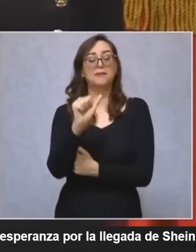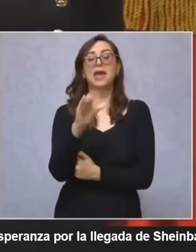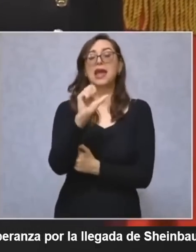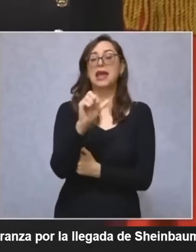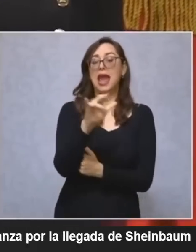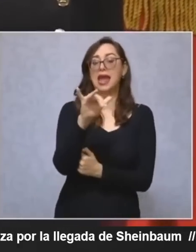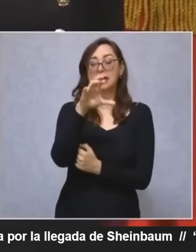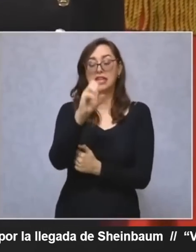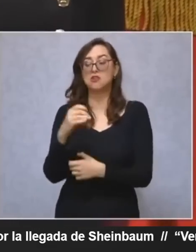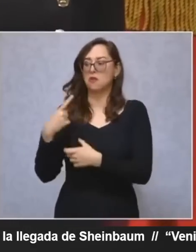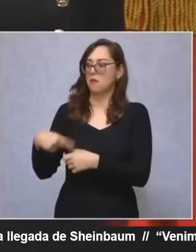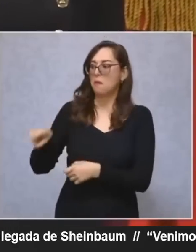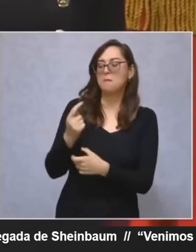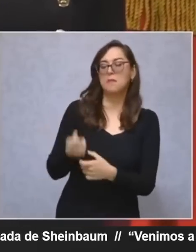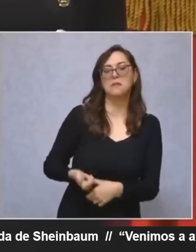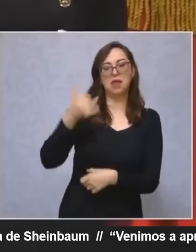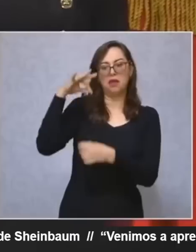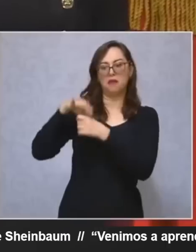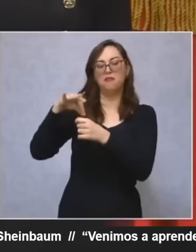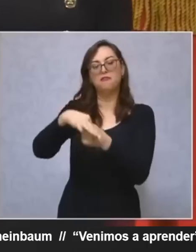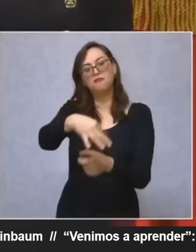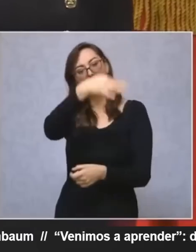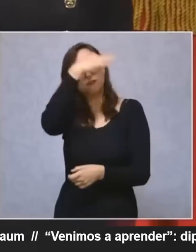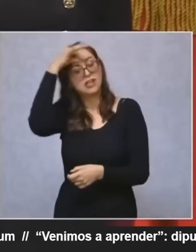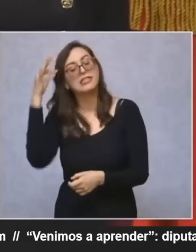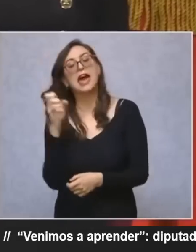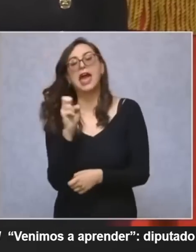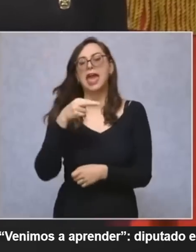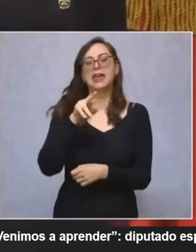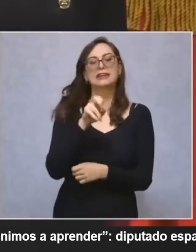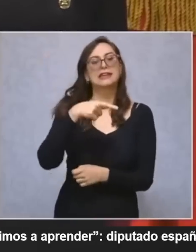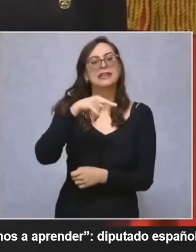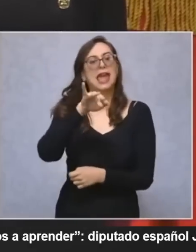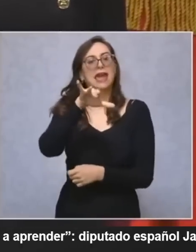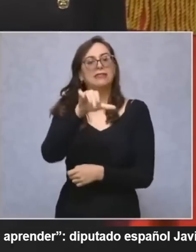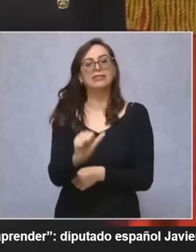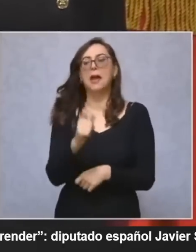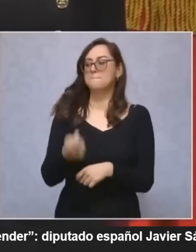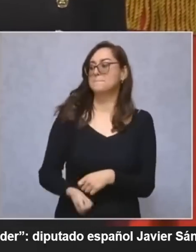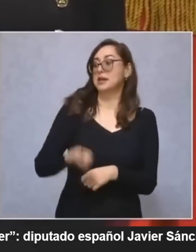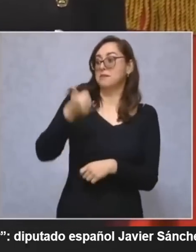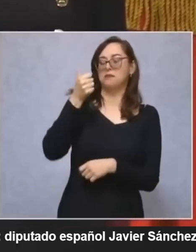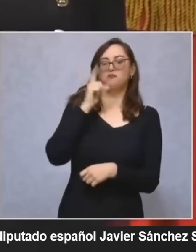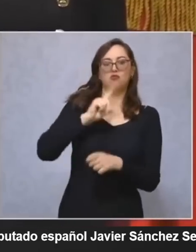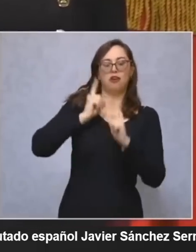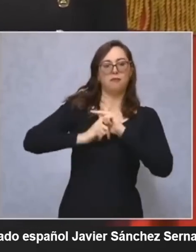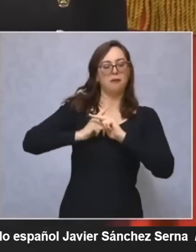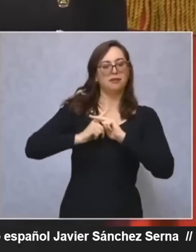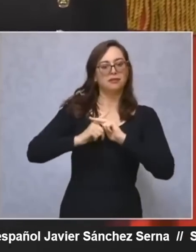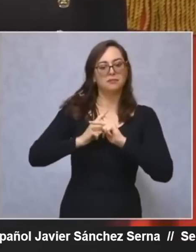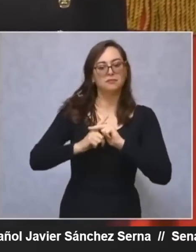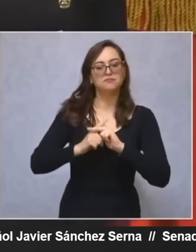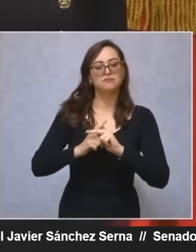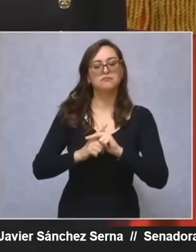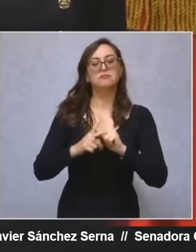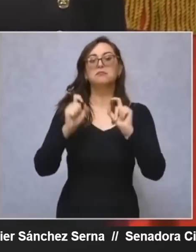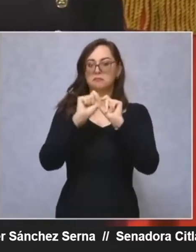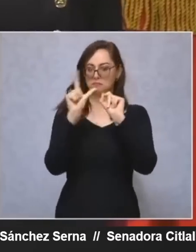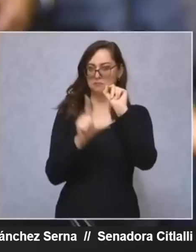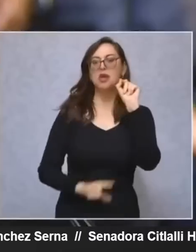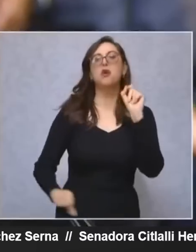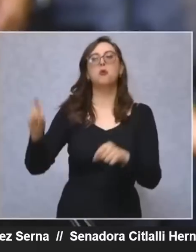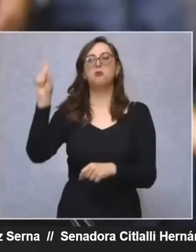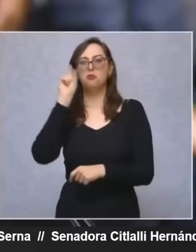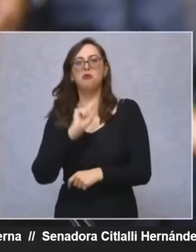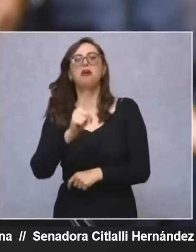y las sufragistas, de Frida Kahlo, de Enriqueta González Vaz, primera mujer matemática. México es de